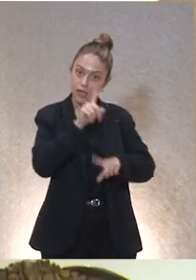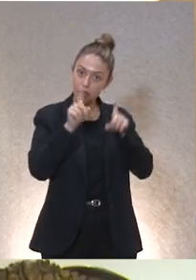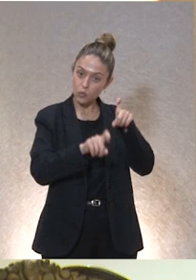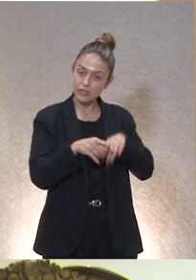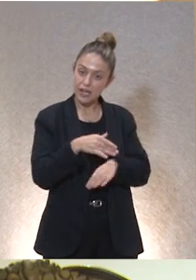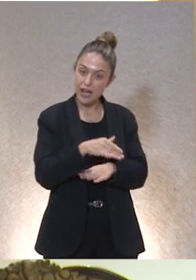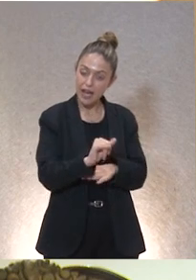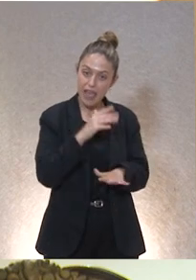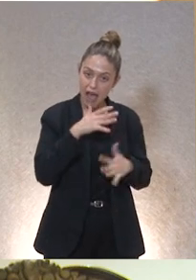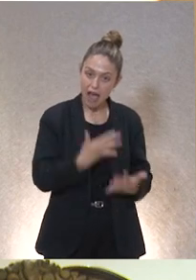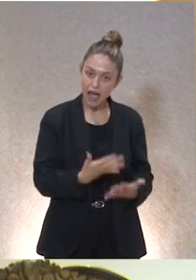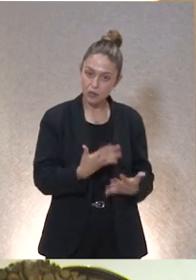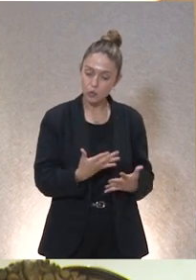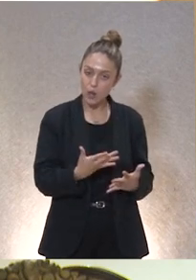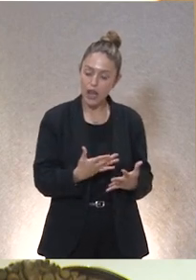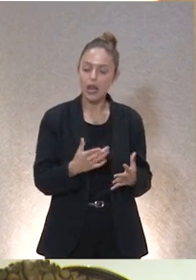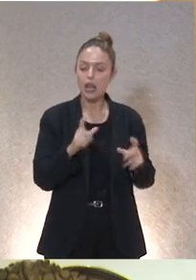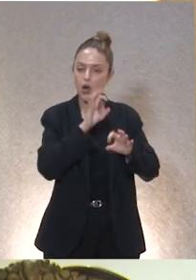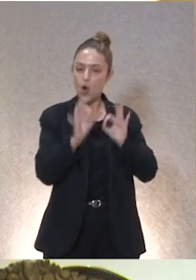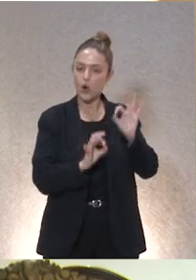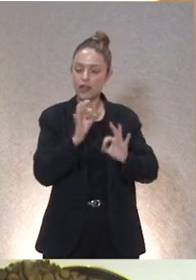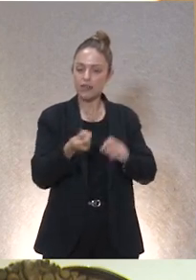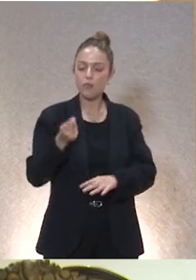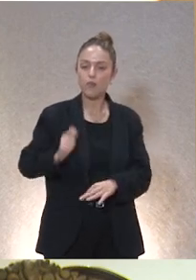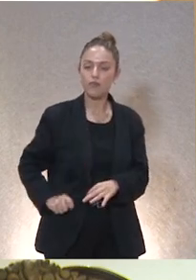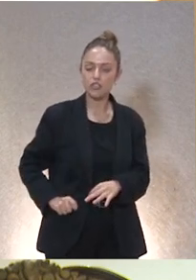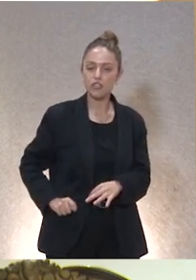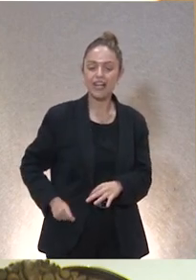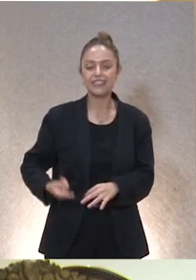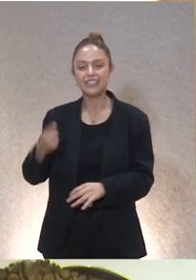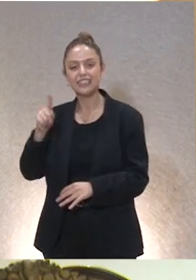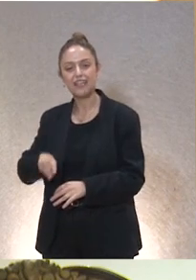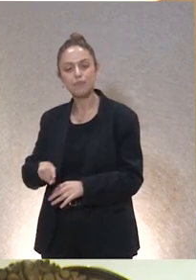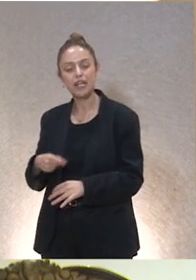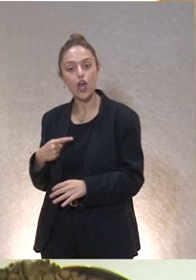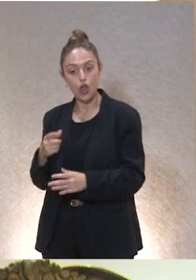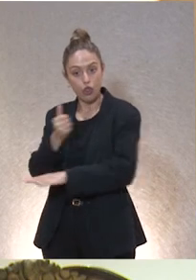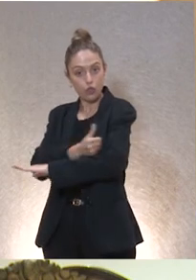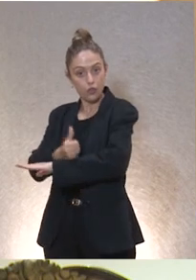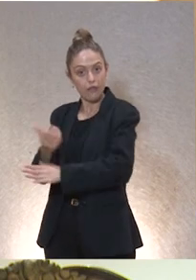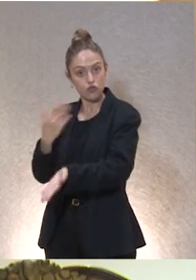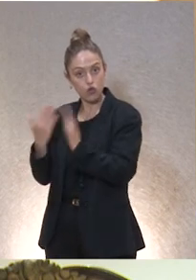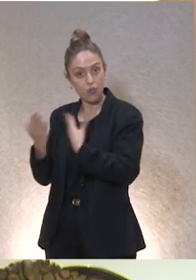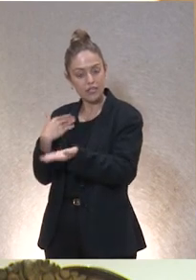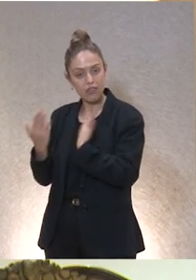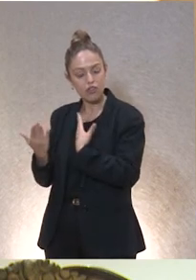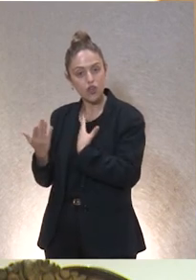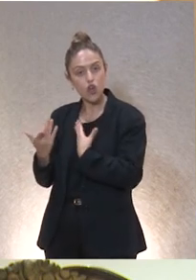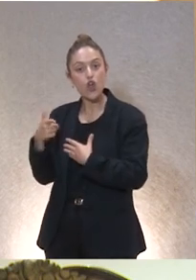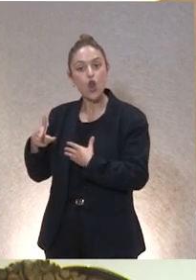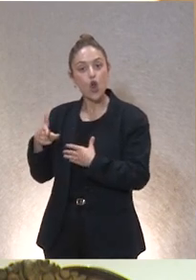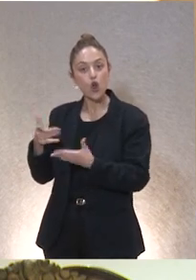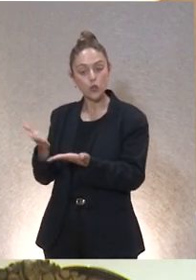hacemos en nuestras organizaciones profesionales Y si miramos también la conversación ciudadana la credibilidad de los